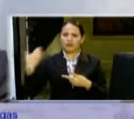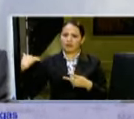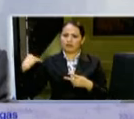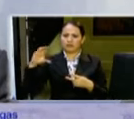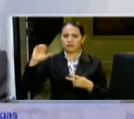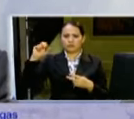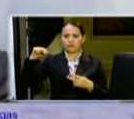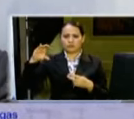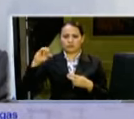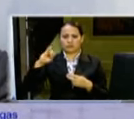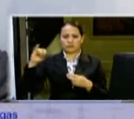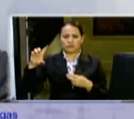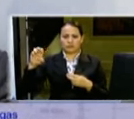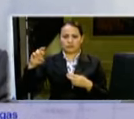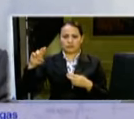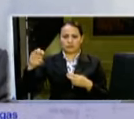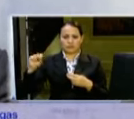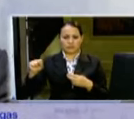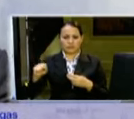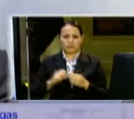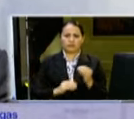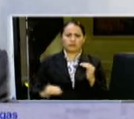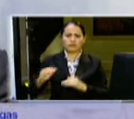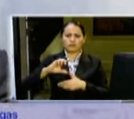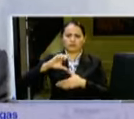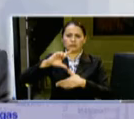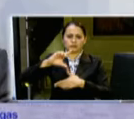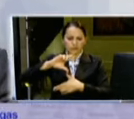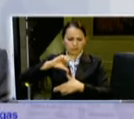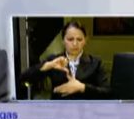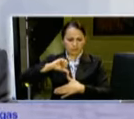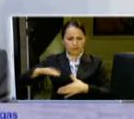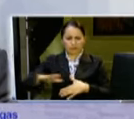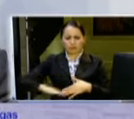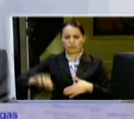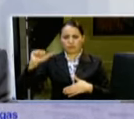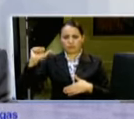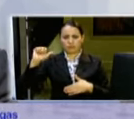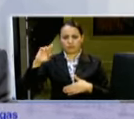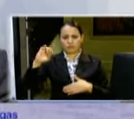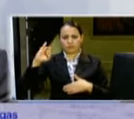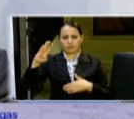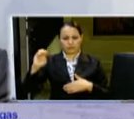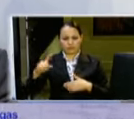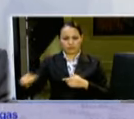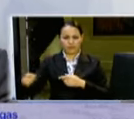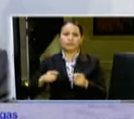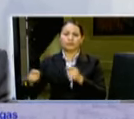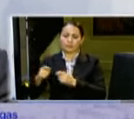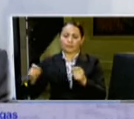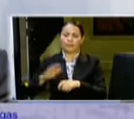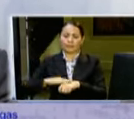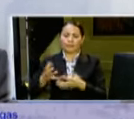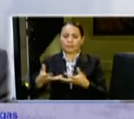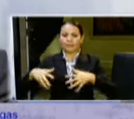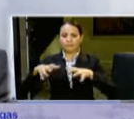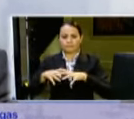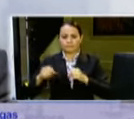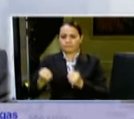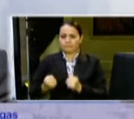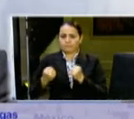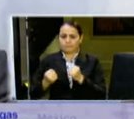que usaron la palabra en el panel anterior, en Centroamérica y en el Caribe, y esto nos hace relevantes a nivel internacional,